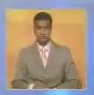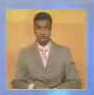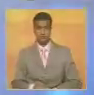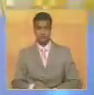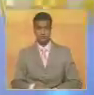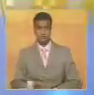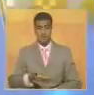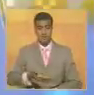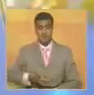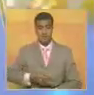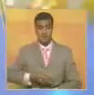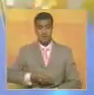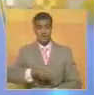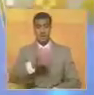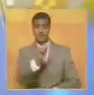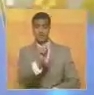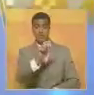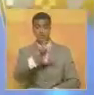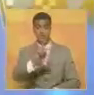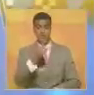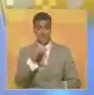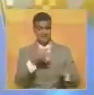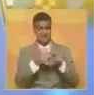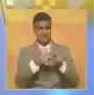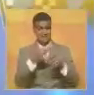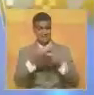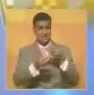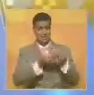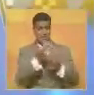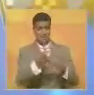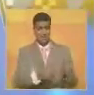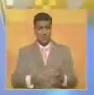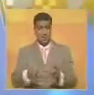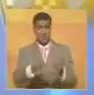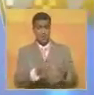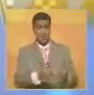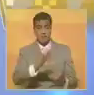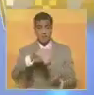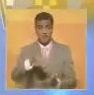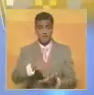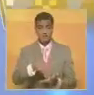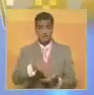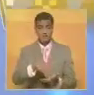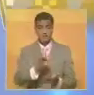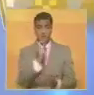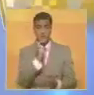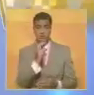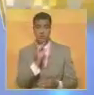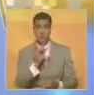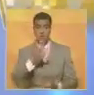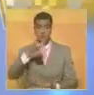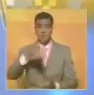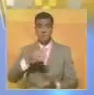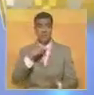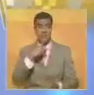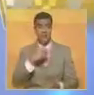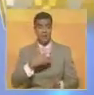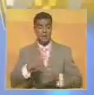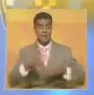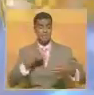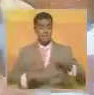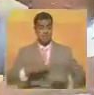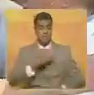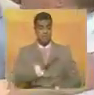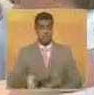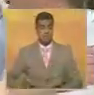El alcalde metropolitano de Caracas, Antonio Ledezma, criticó la creación del territorio insular Miranda, anunciado este miércoles por el presidente Chávez. Considera que la